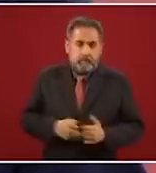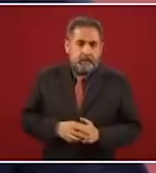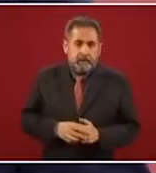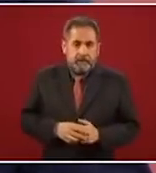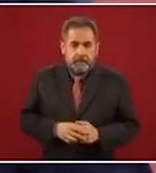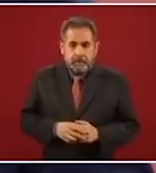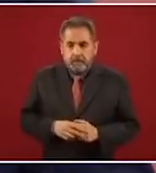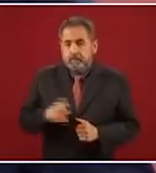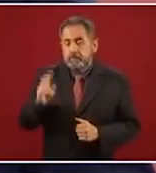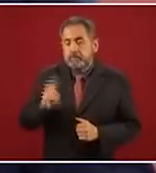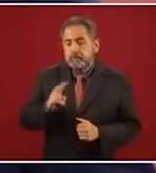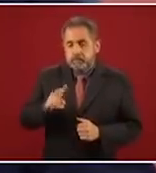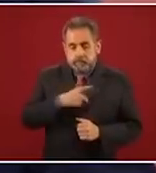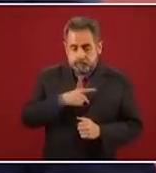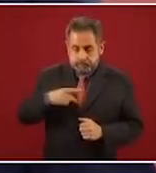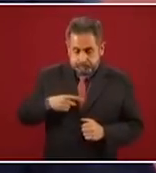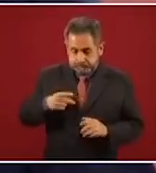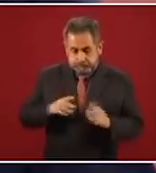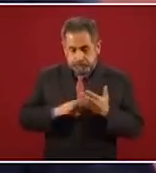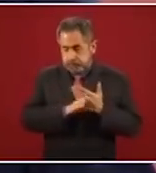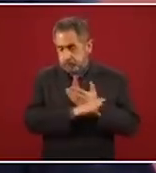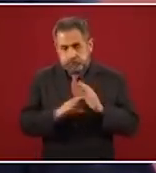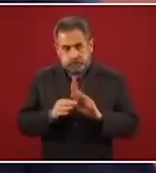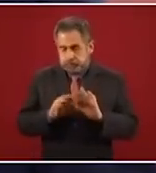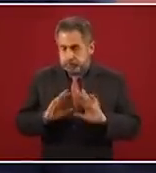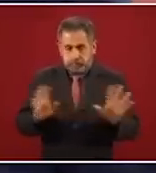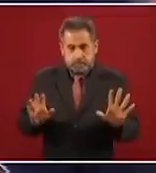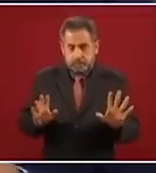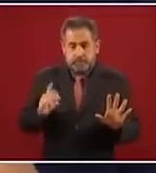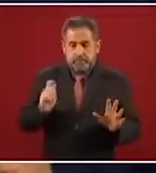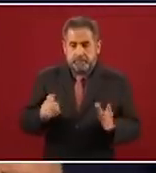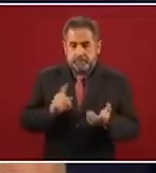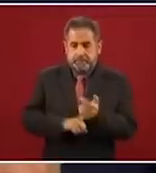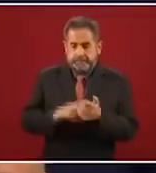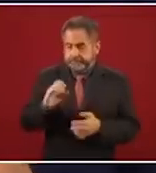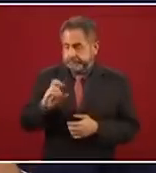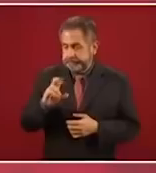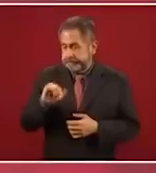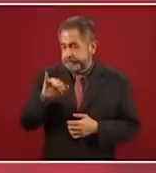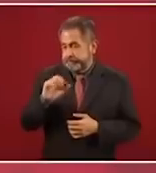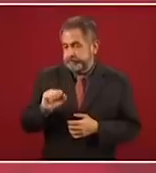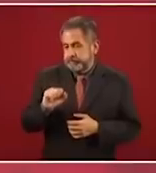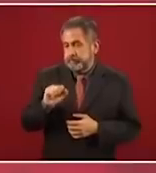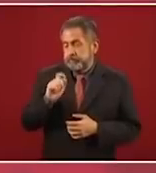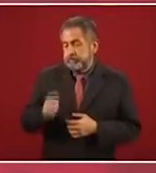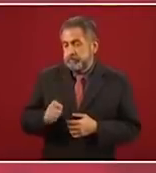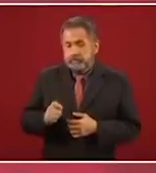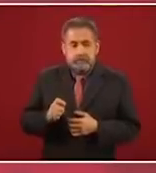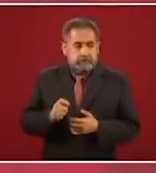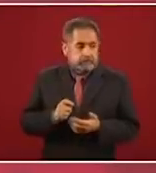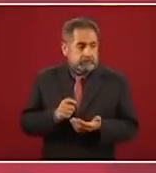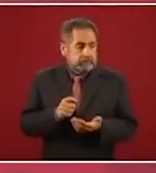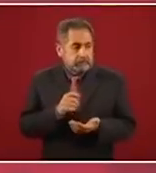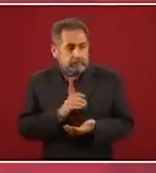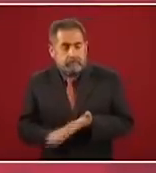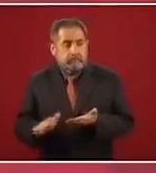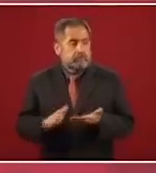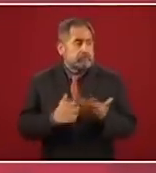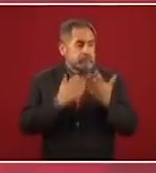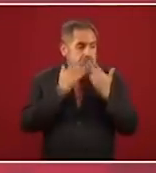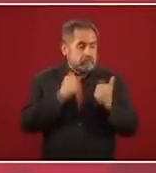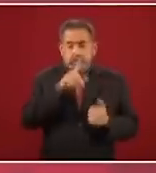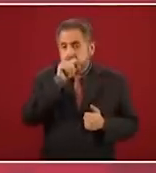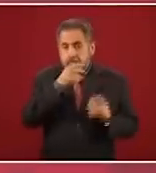efecto, tenemos que evitar una crisis de desabasto de